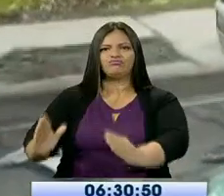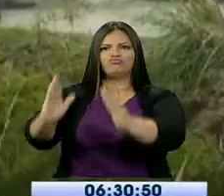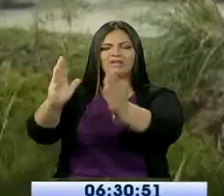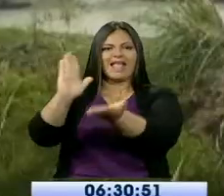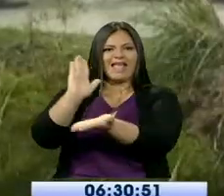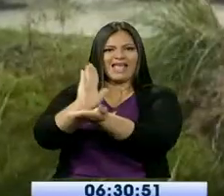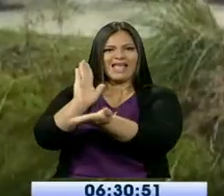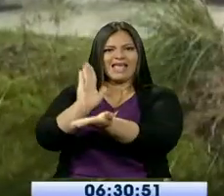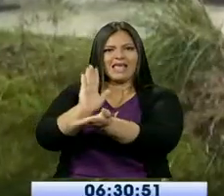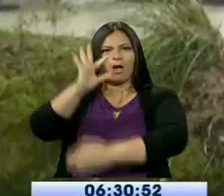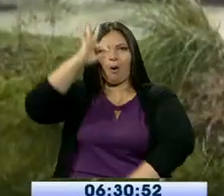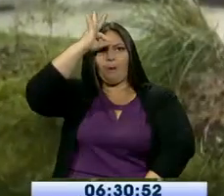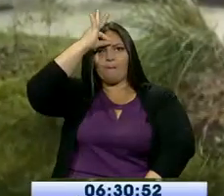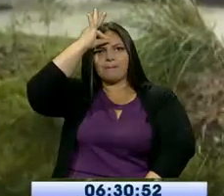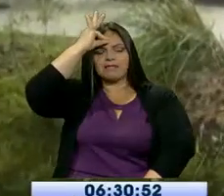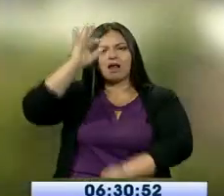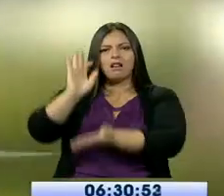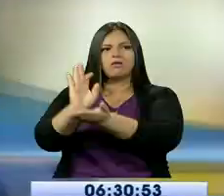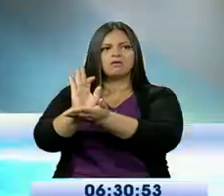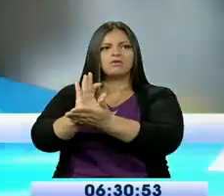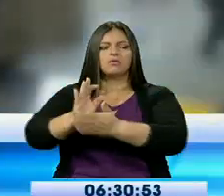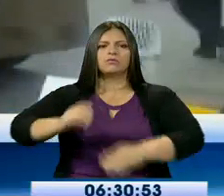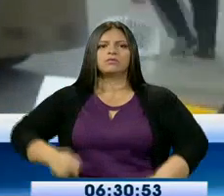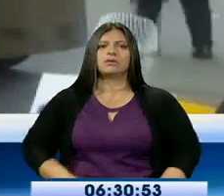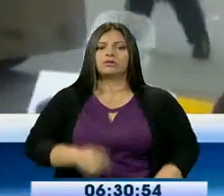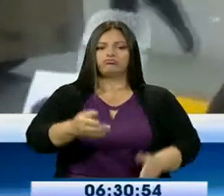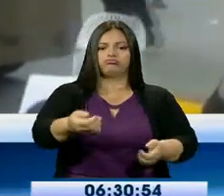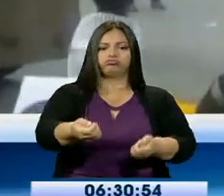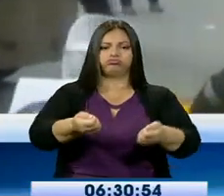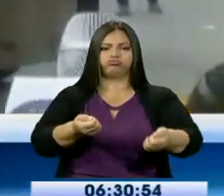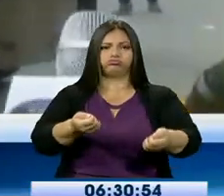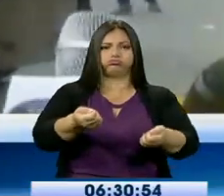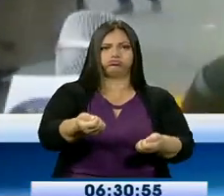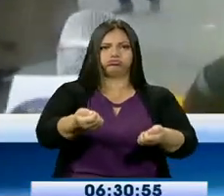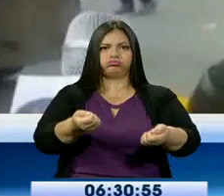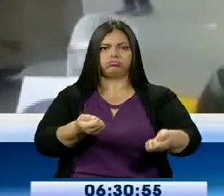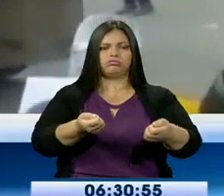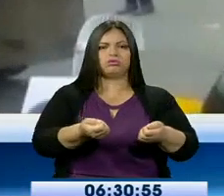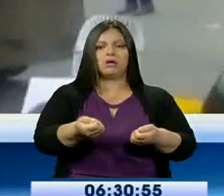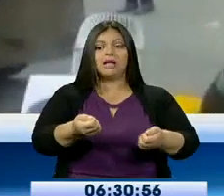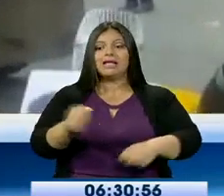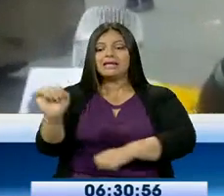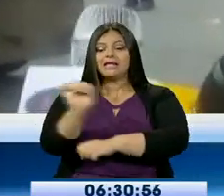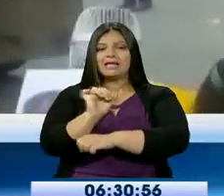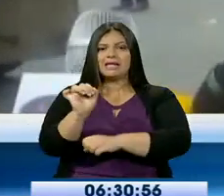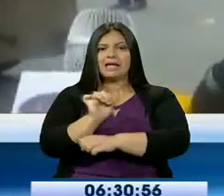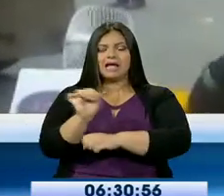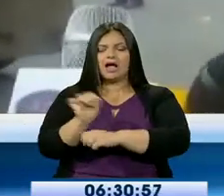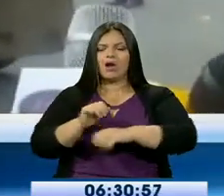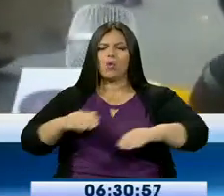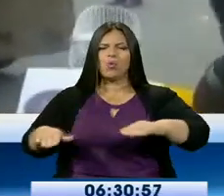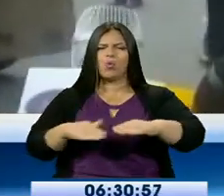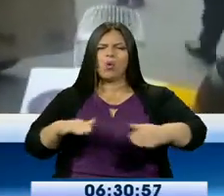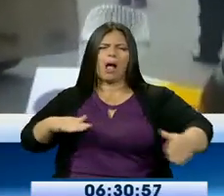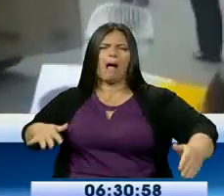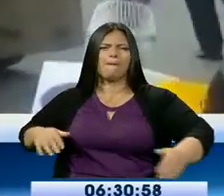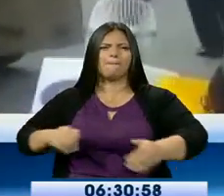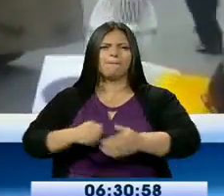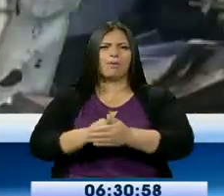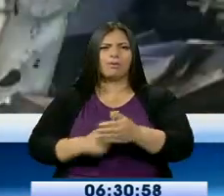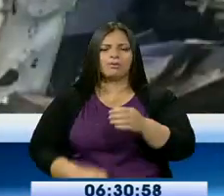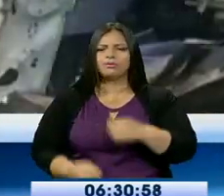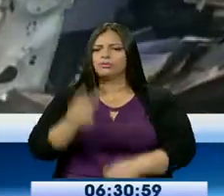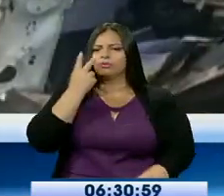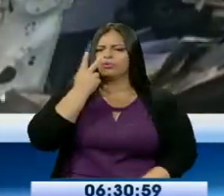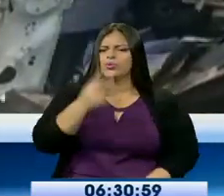volquetes, un camión y un carro pequeño. Pueden observar ustedes el nivel de frenado y desde dónde viene efectivamente el accidente.